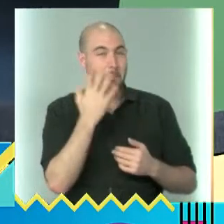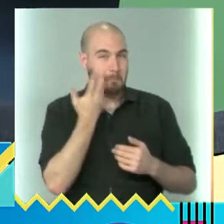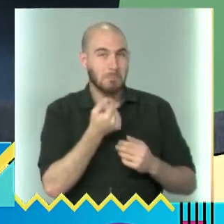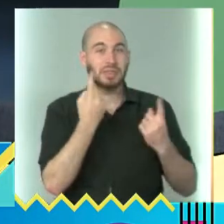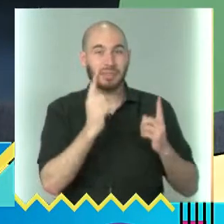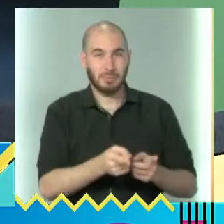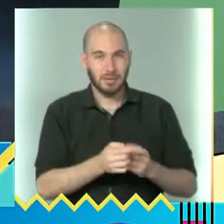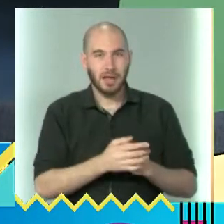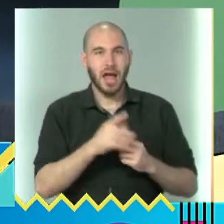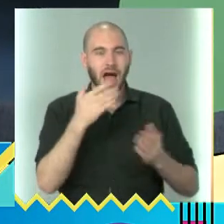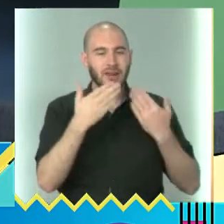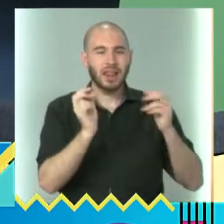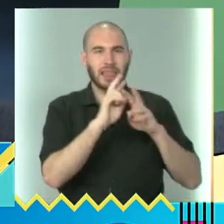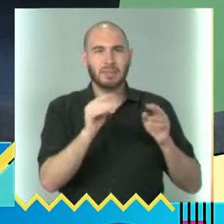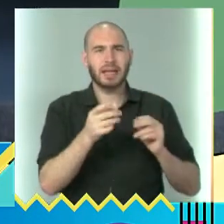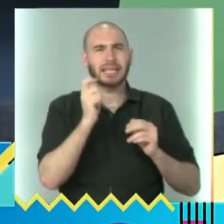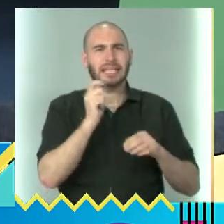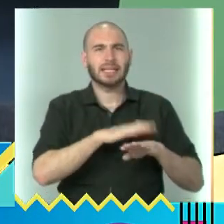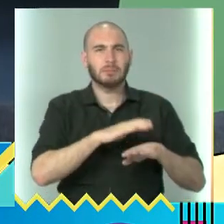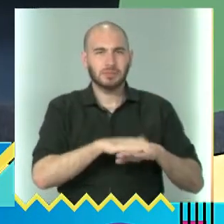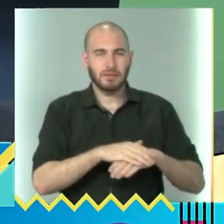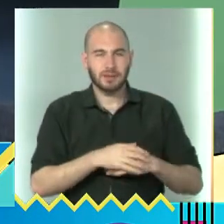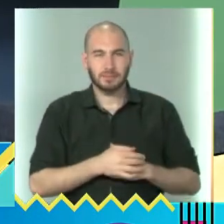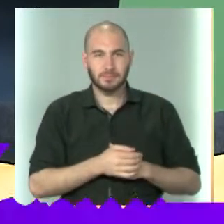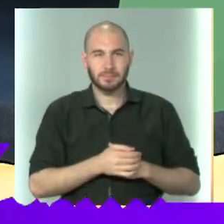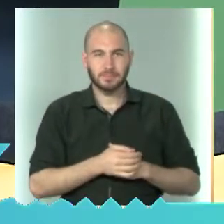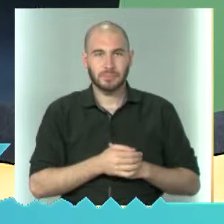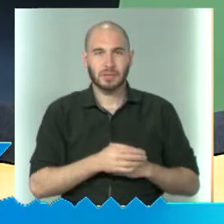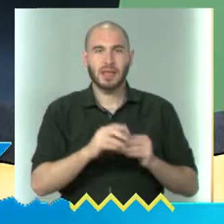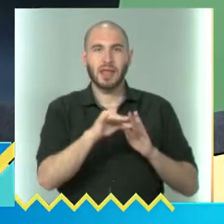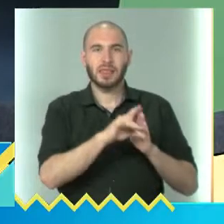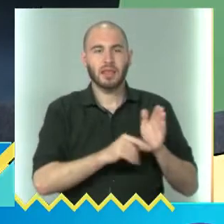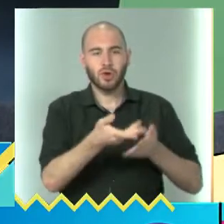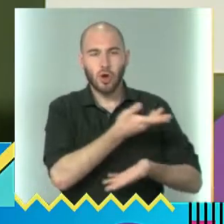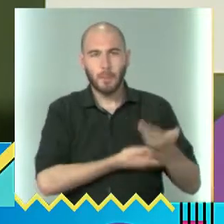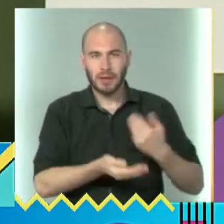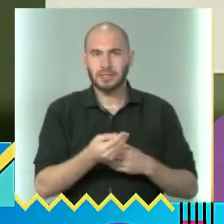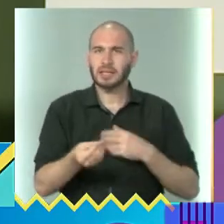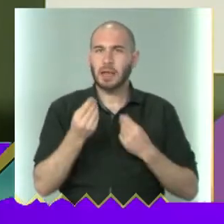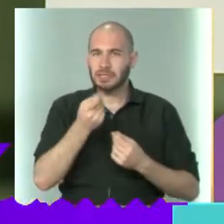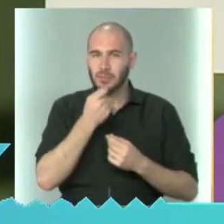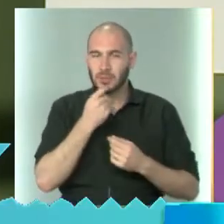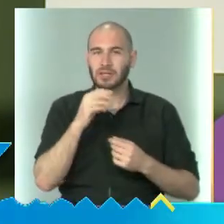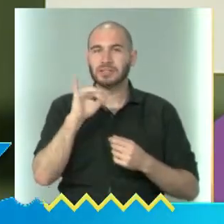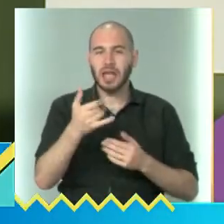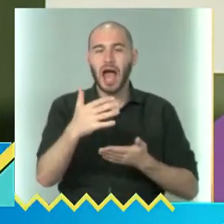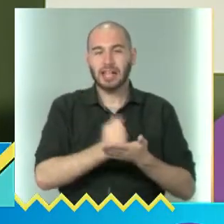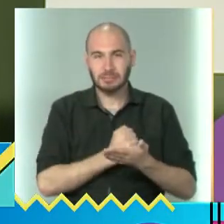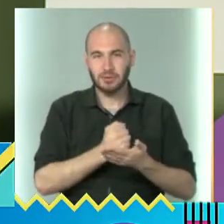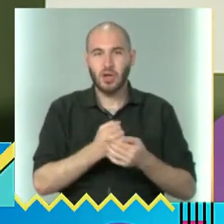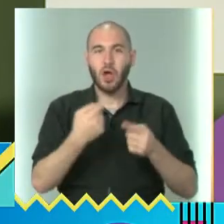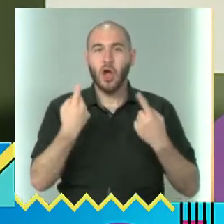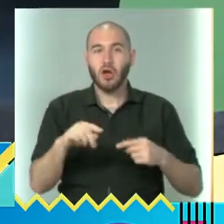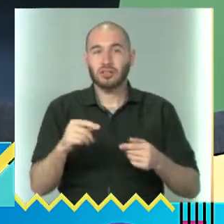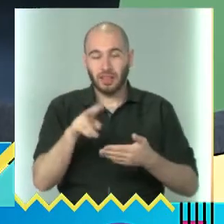forma también vamos a hablar acerca de quién tiene la responsabilidad de los datos que compartimos. ¿Qué pasa cuando ponemos sí, acepto a algo sin